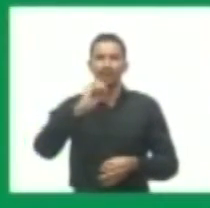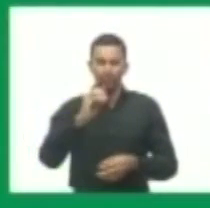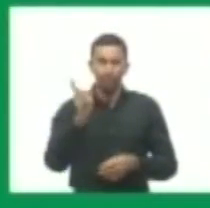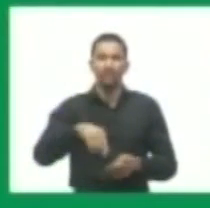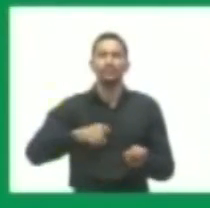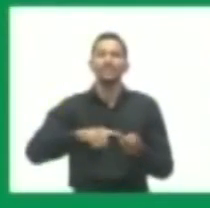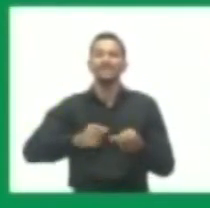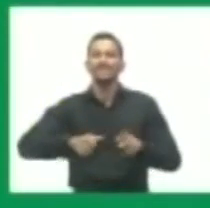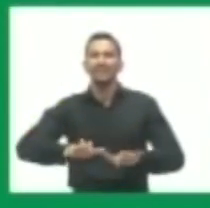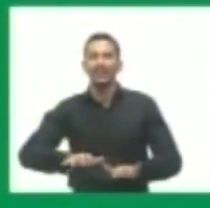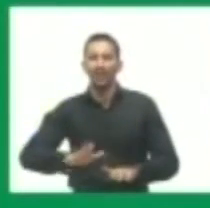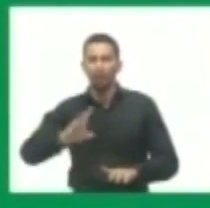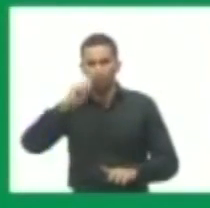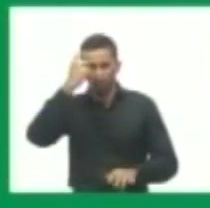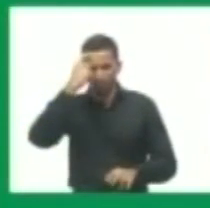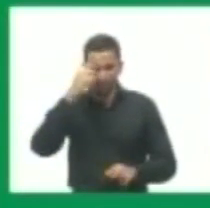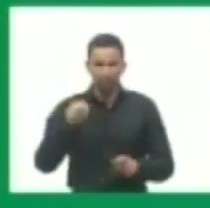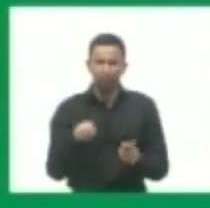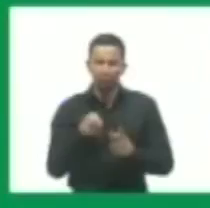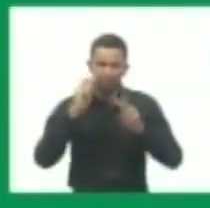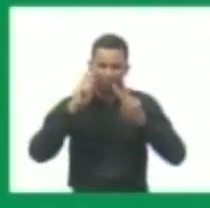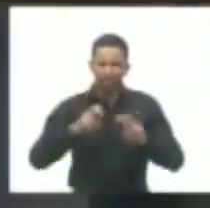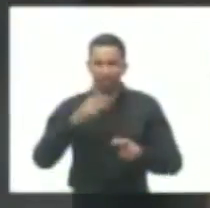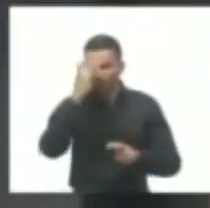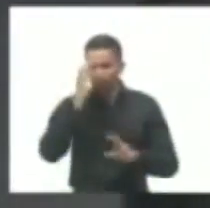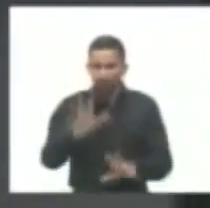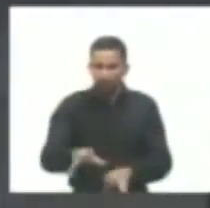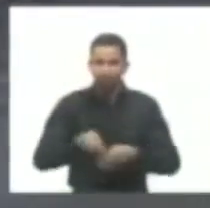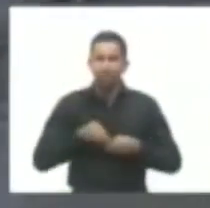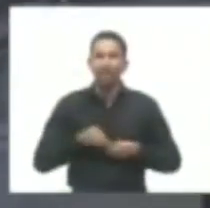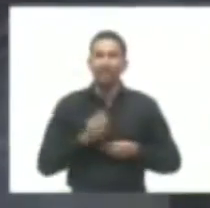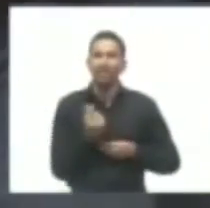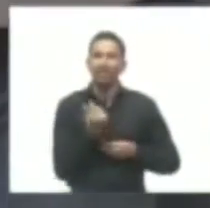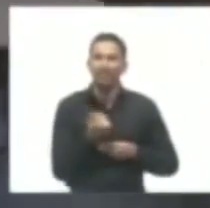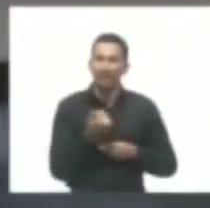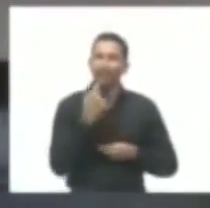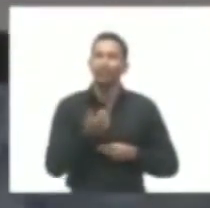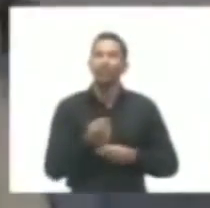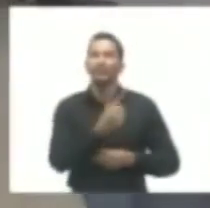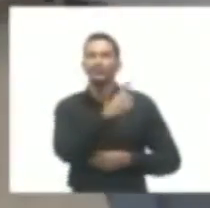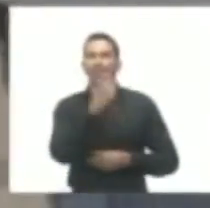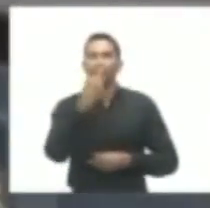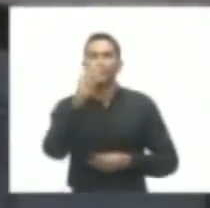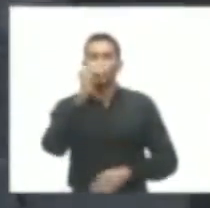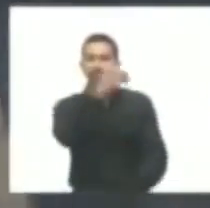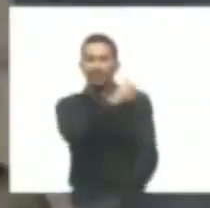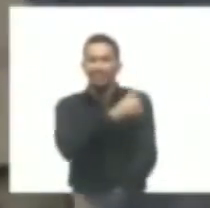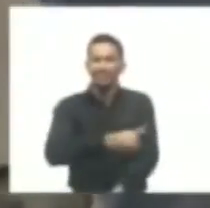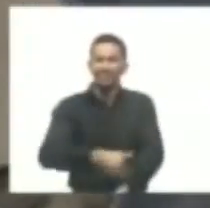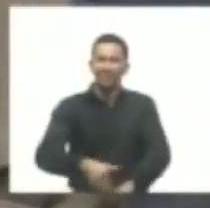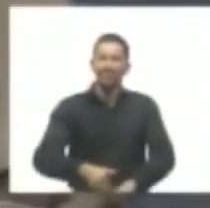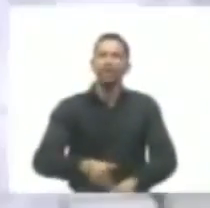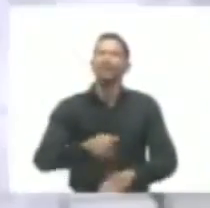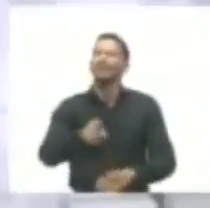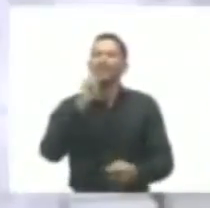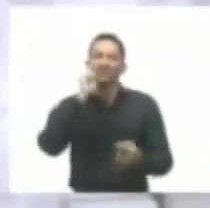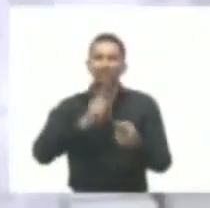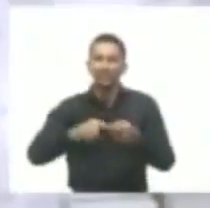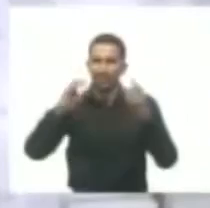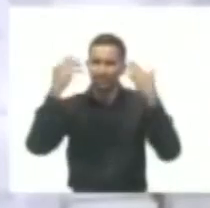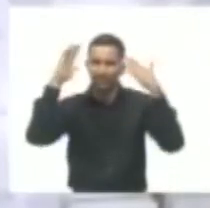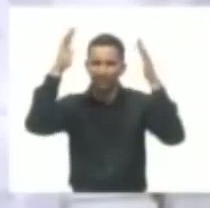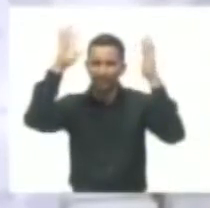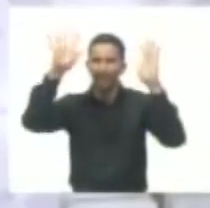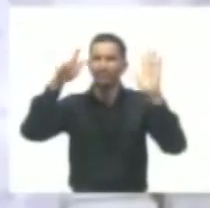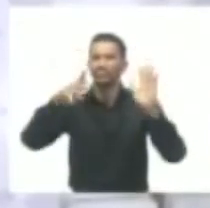Wilson Pineda Romero, investigados por apropiación de dineros en un contrato de 120 millones de pesos para las fiestas patronales de esa localidad. Cuyo